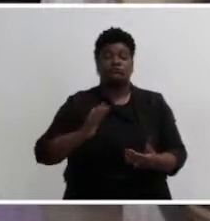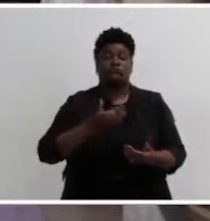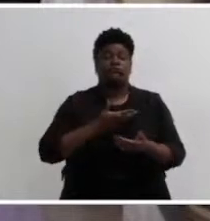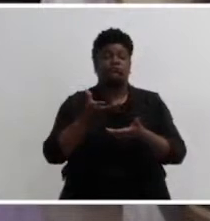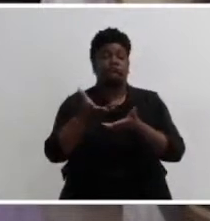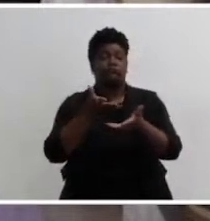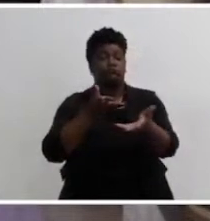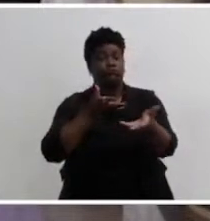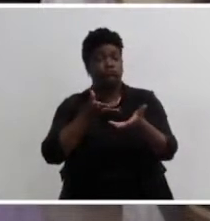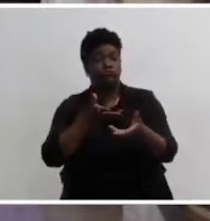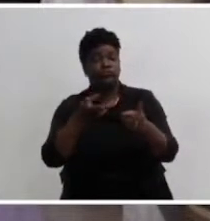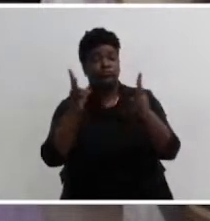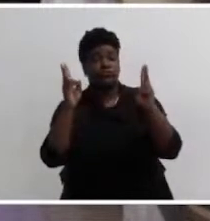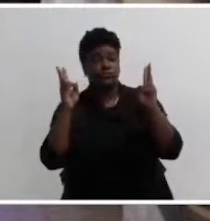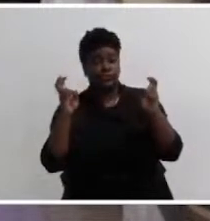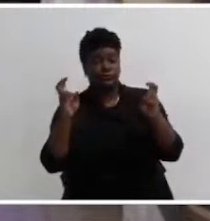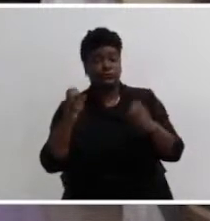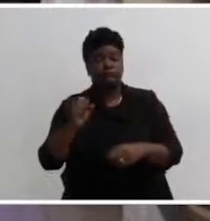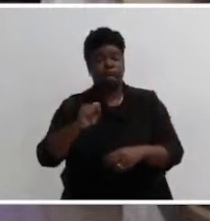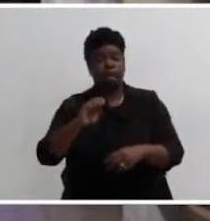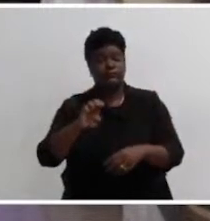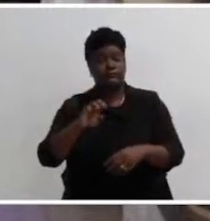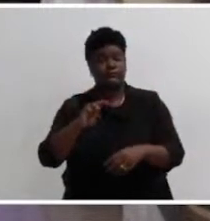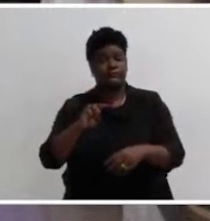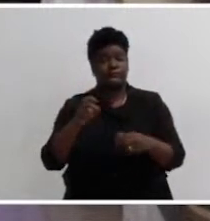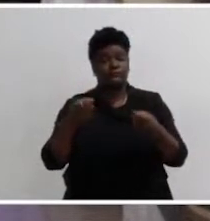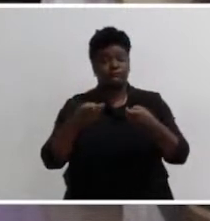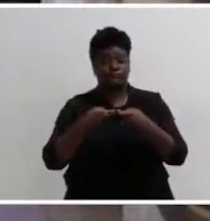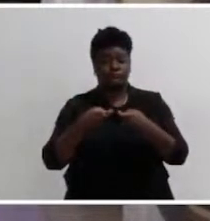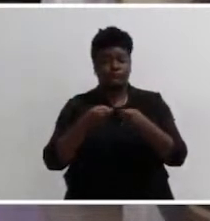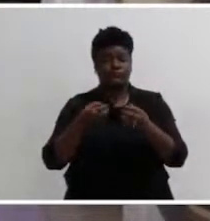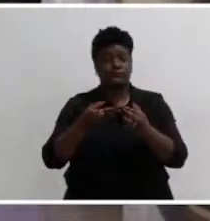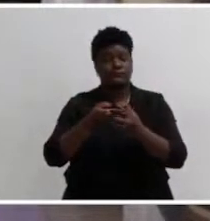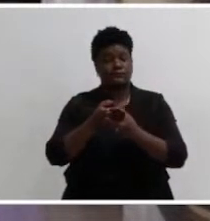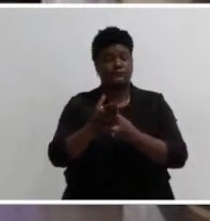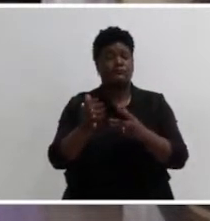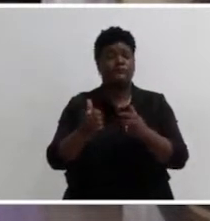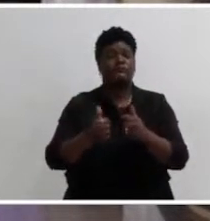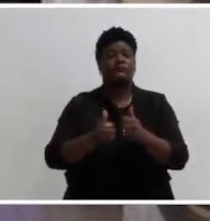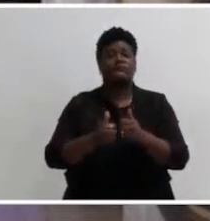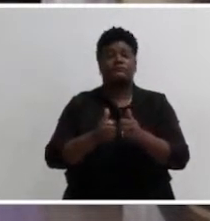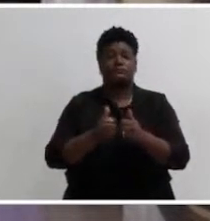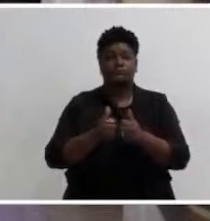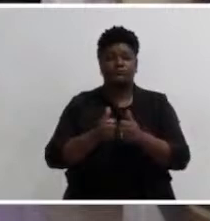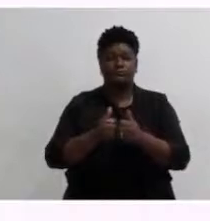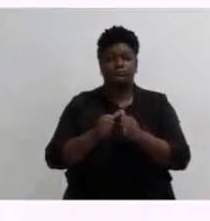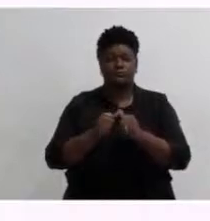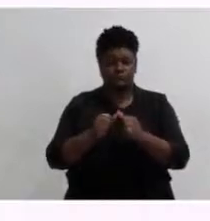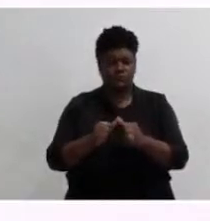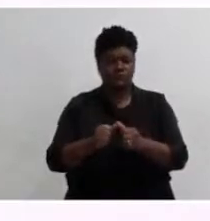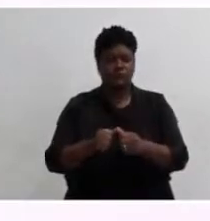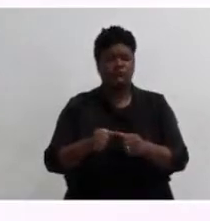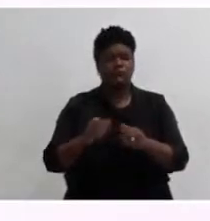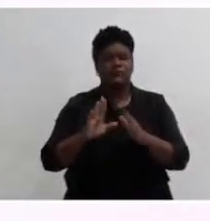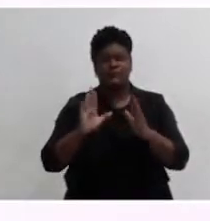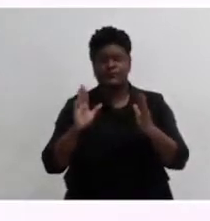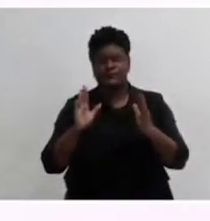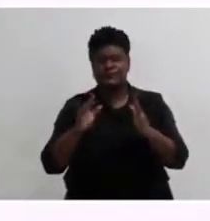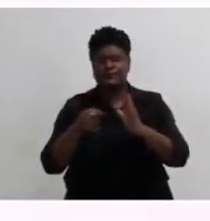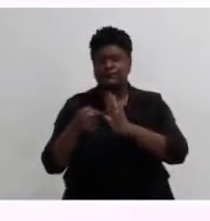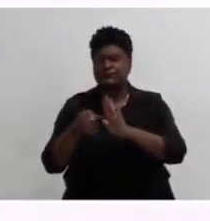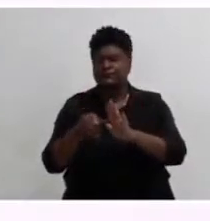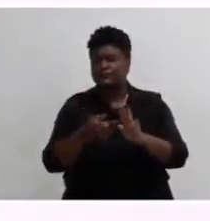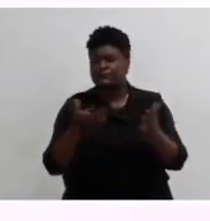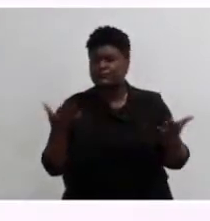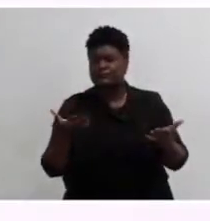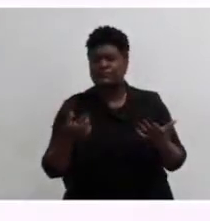de los semiconductores indican que debemos movernos con rapidez en la formación técnica, ya que se necesitan